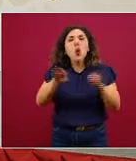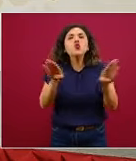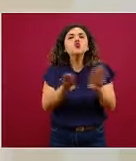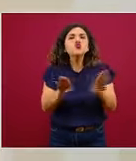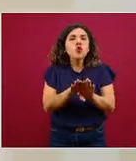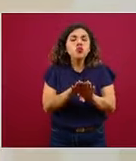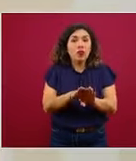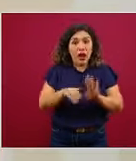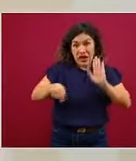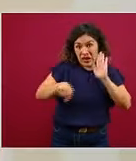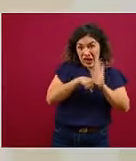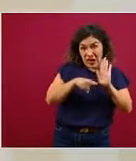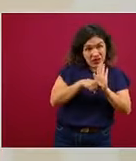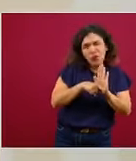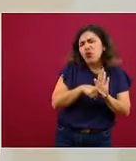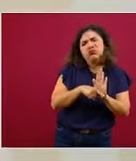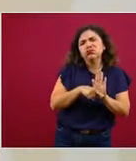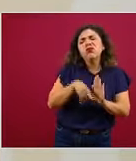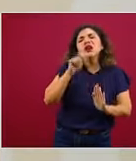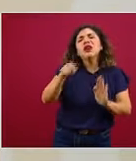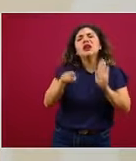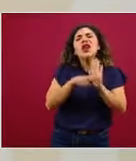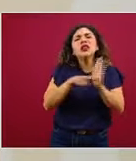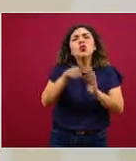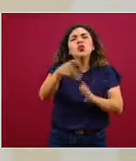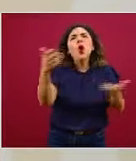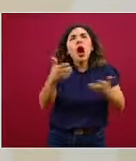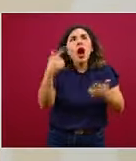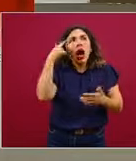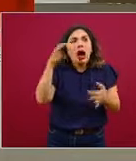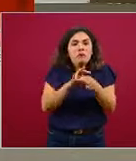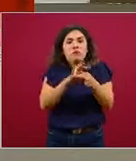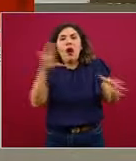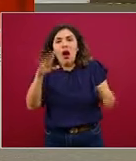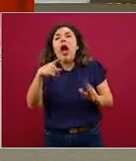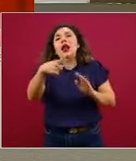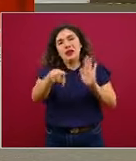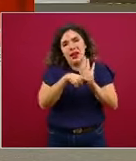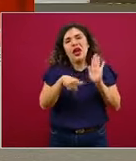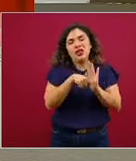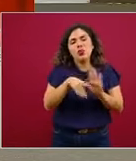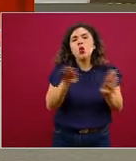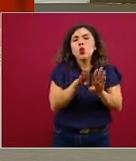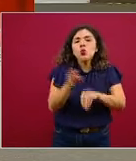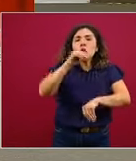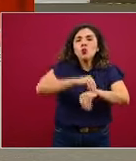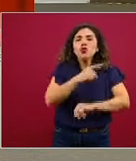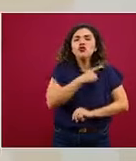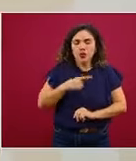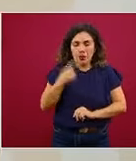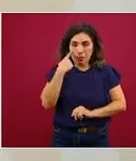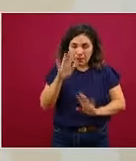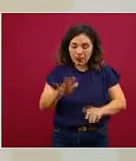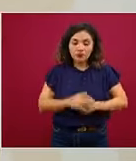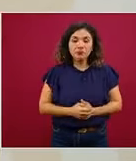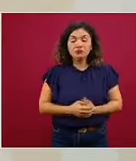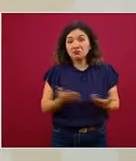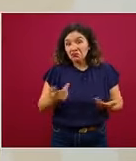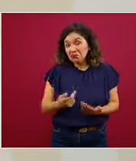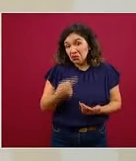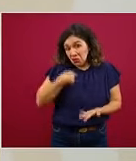hay emociones negativas, lo que es negativo es lo que hacemos con esas emociones. Entonces, es ver cuál es la conducta a seguir. En primera, creo